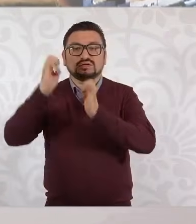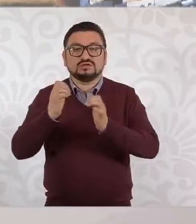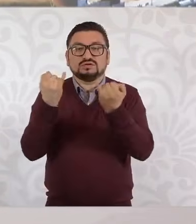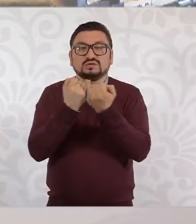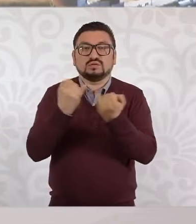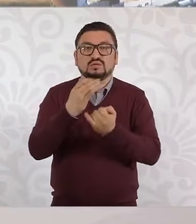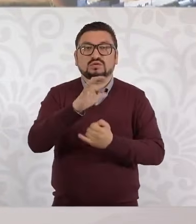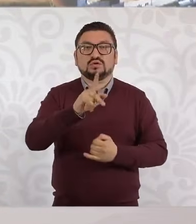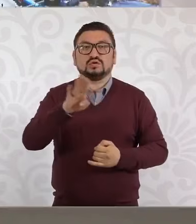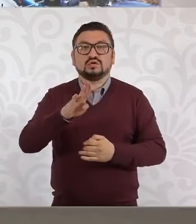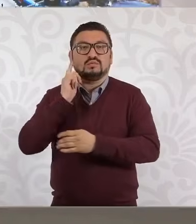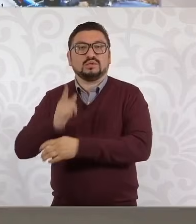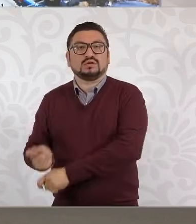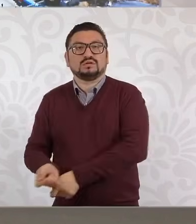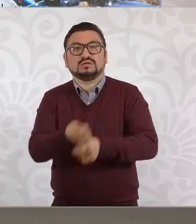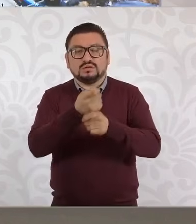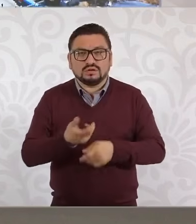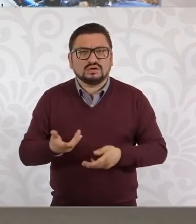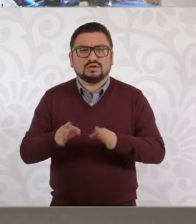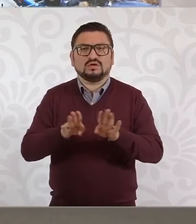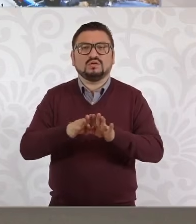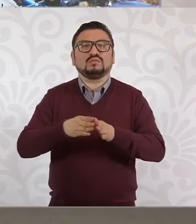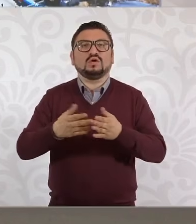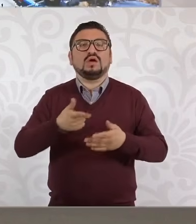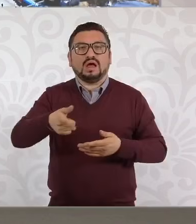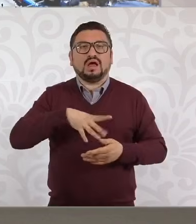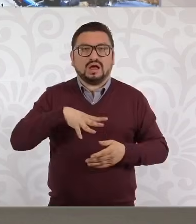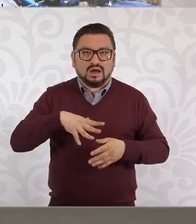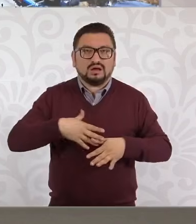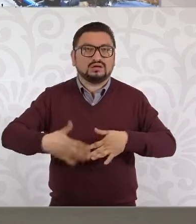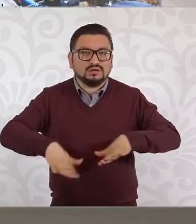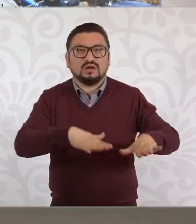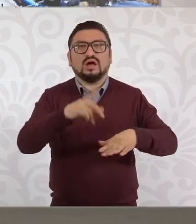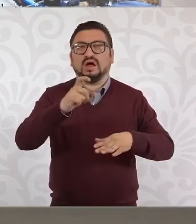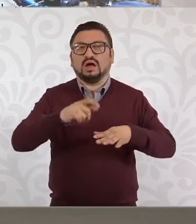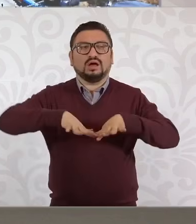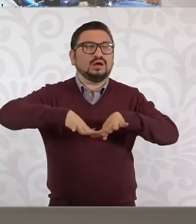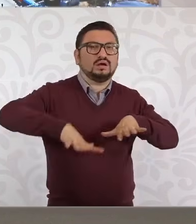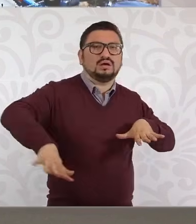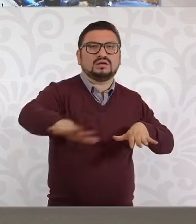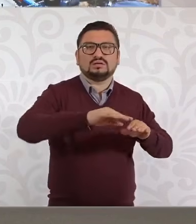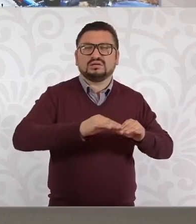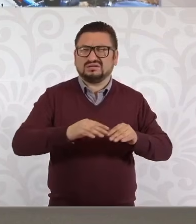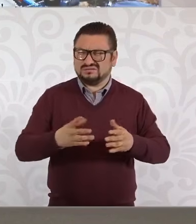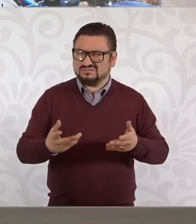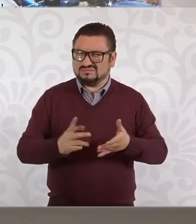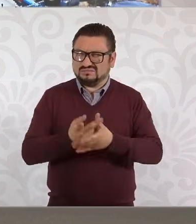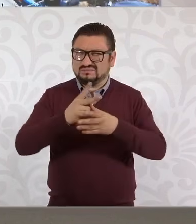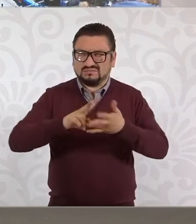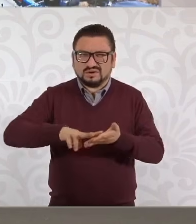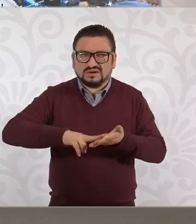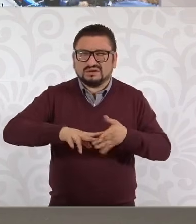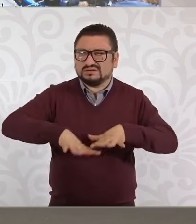club de polo, en donde hay esquí acuático, en donde se tienen áreas verdes muy grandes. Vamos a